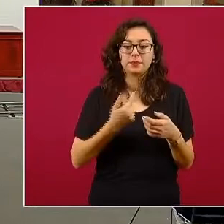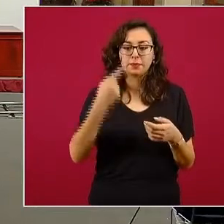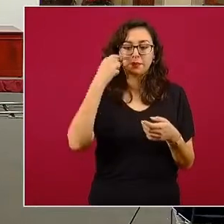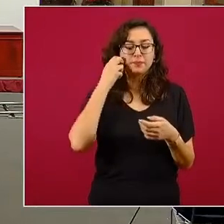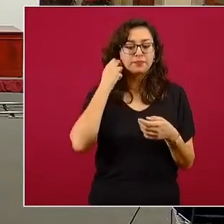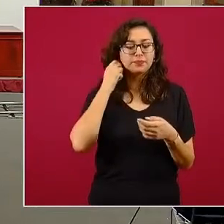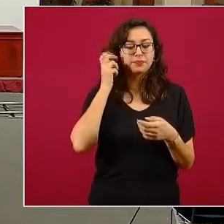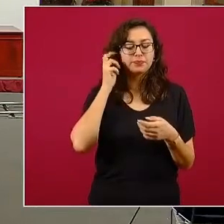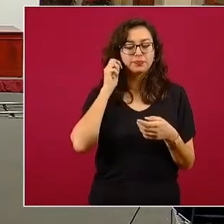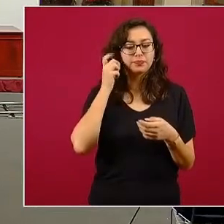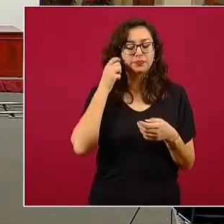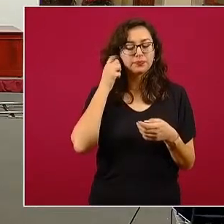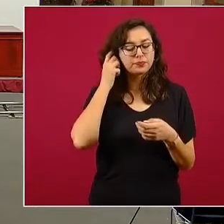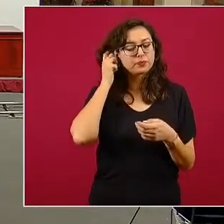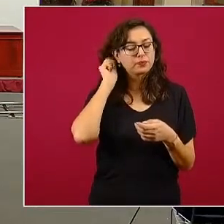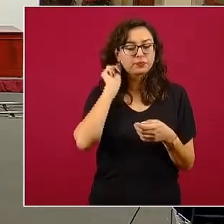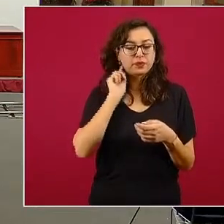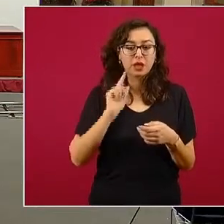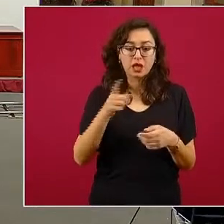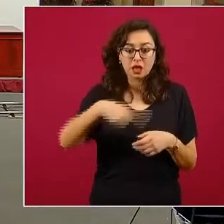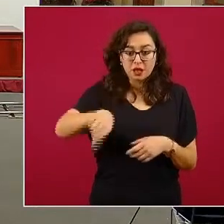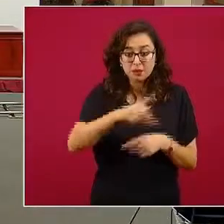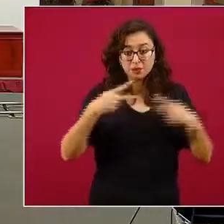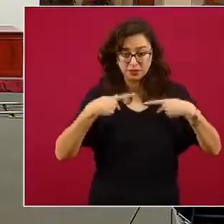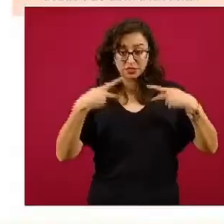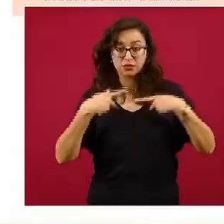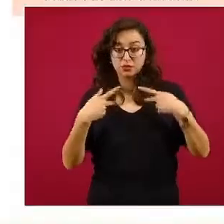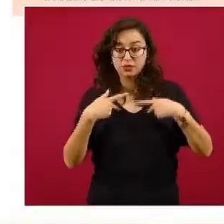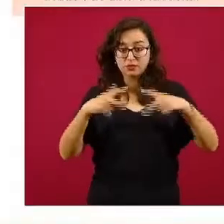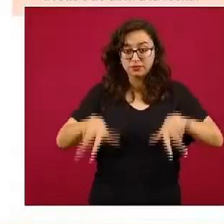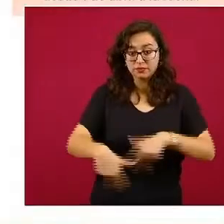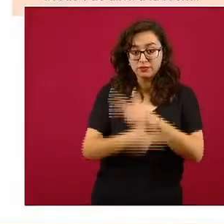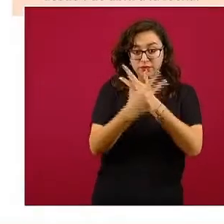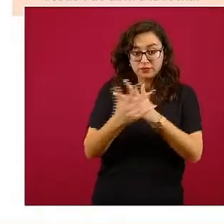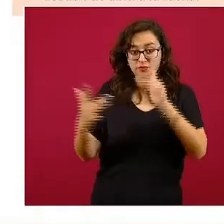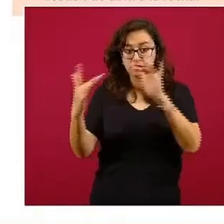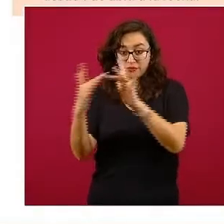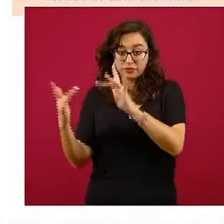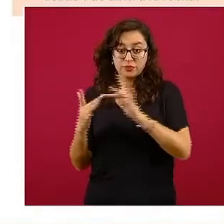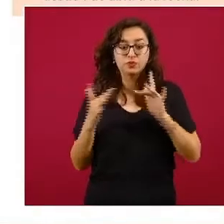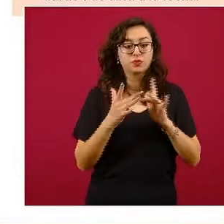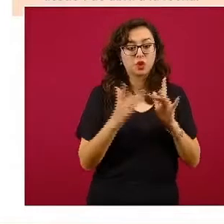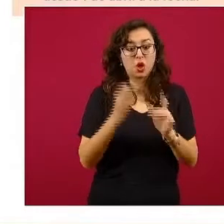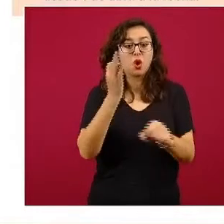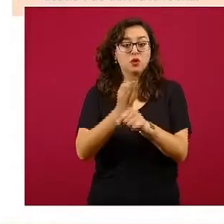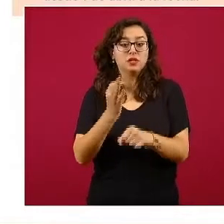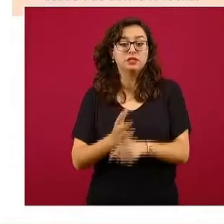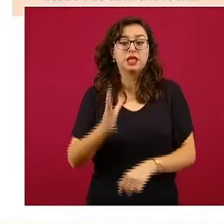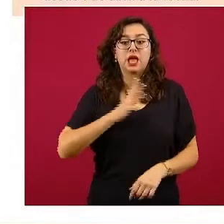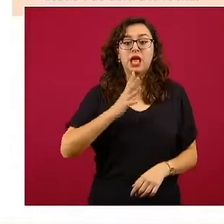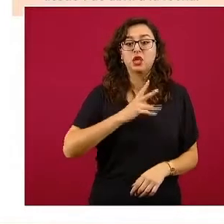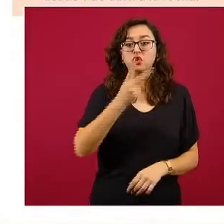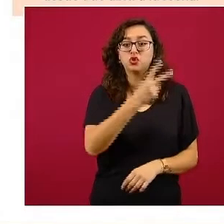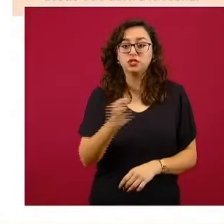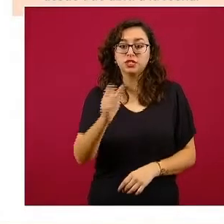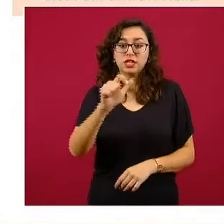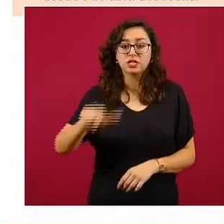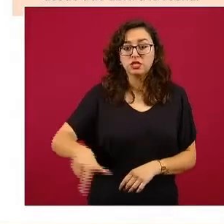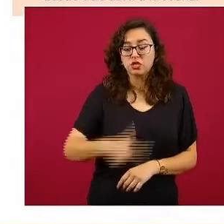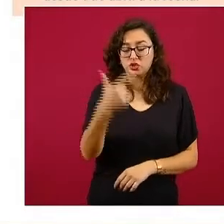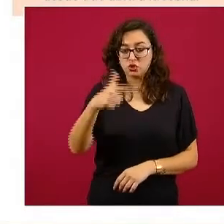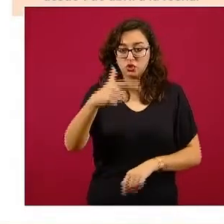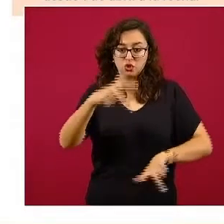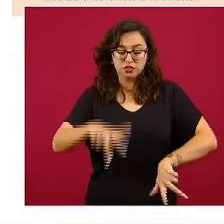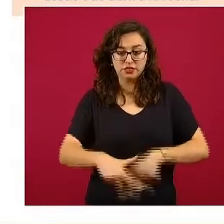mayor resolutividad de la fuerza humana en salud. Al momento tenemos 212